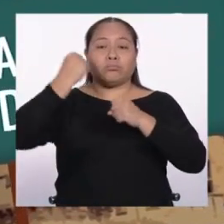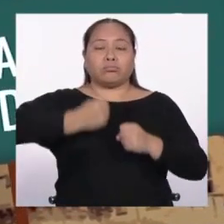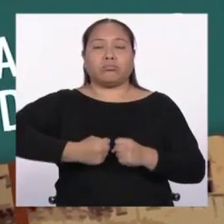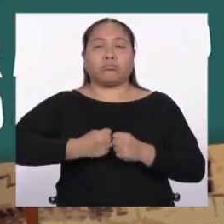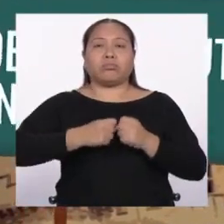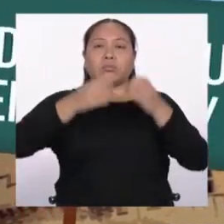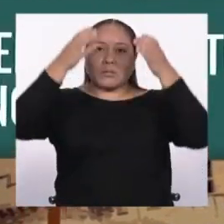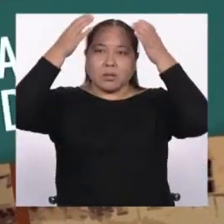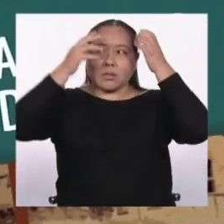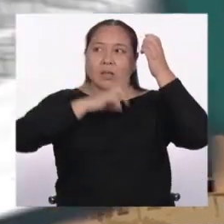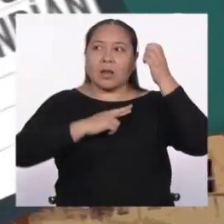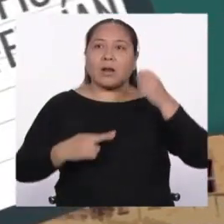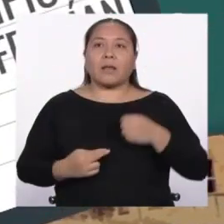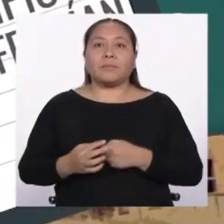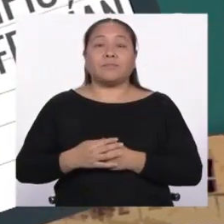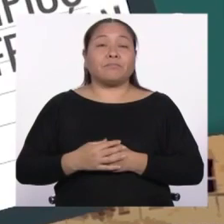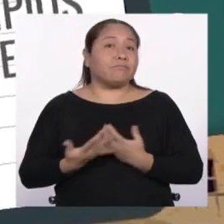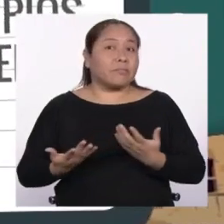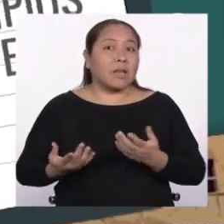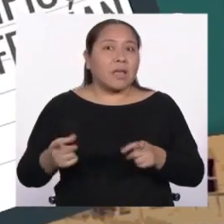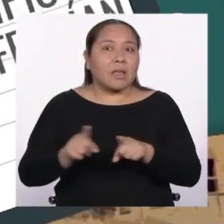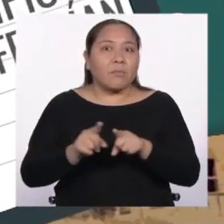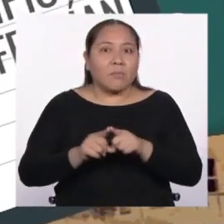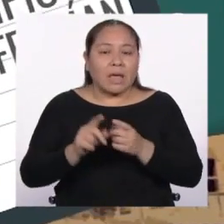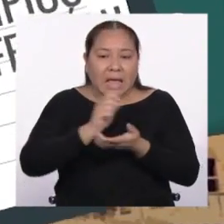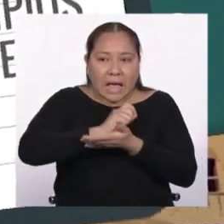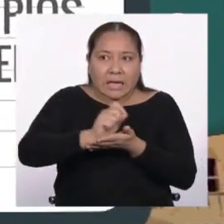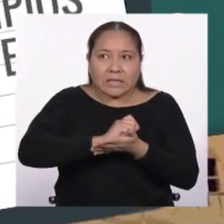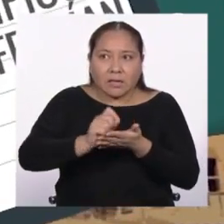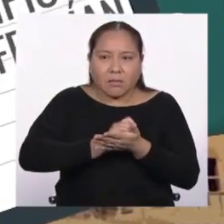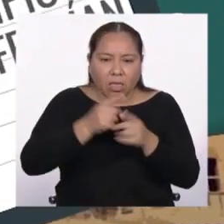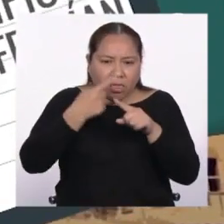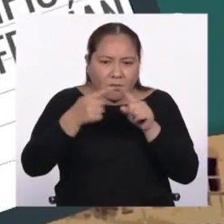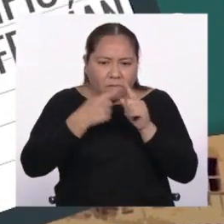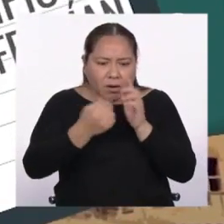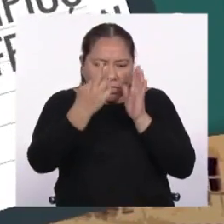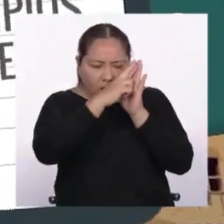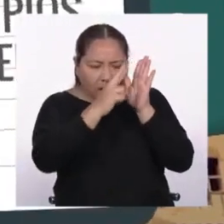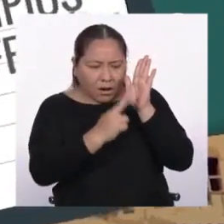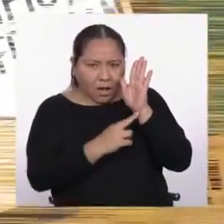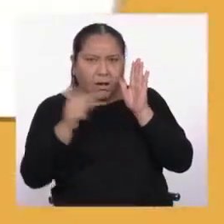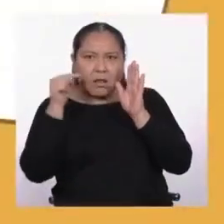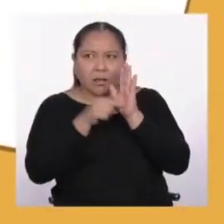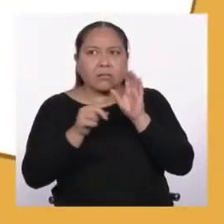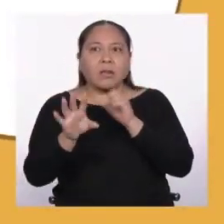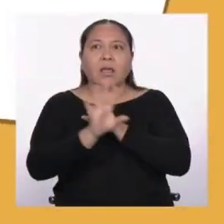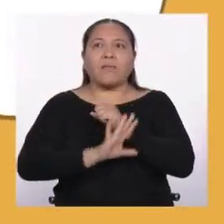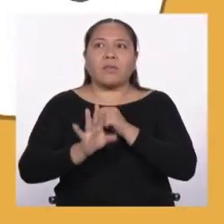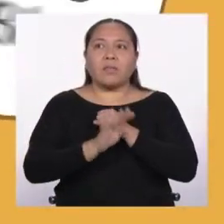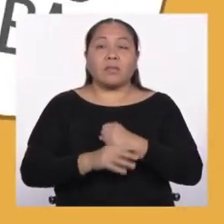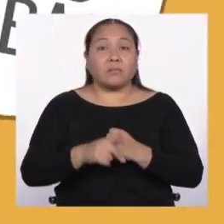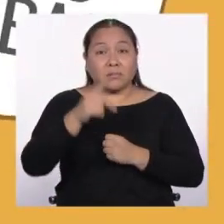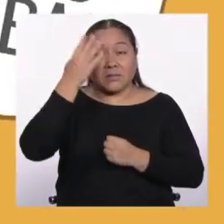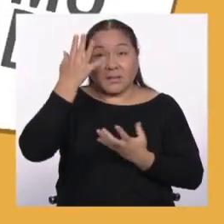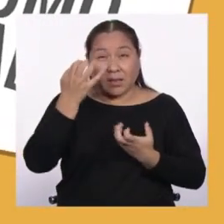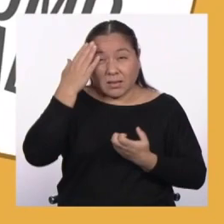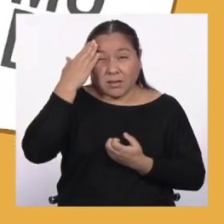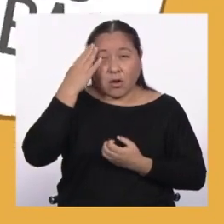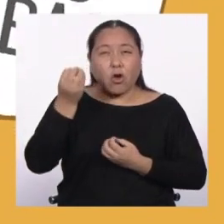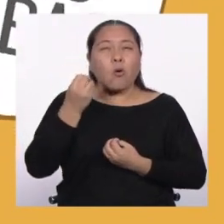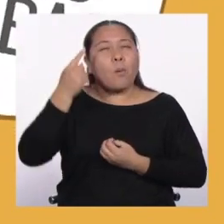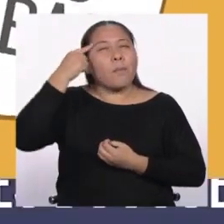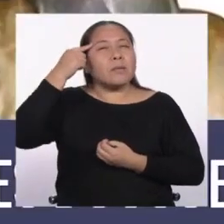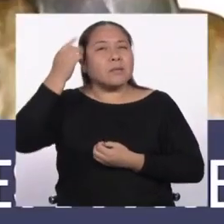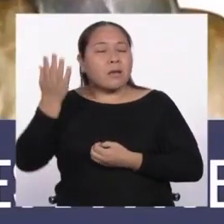y pleno del rey. Es más, hasta escribió una serie de principios que la defendían. ¿Quieres saber cómo pensaba?